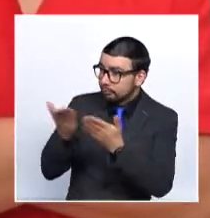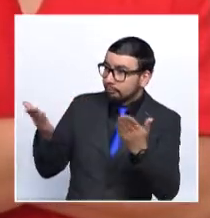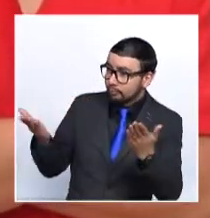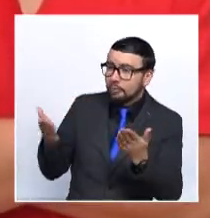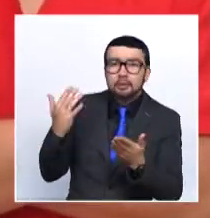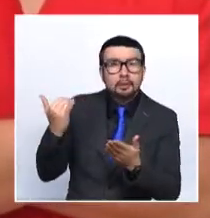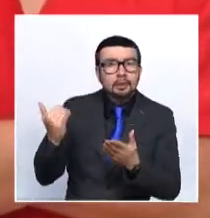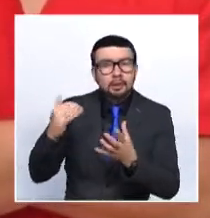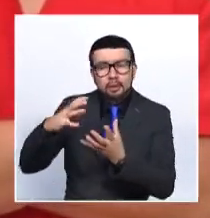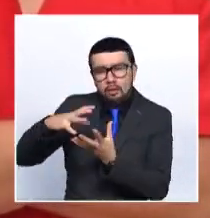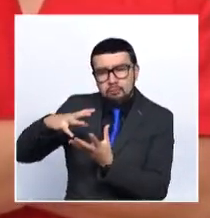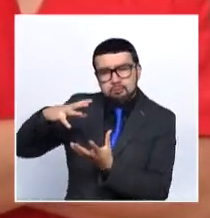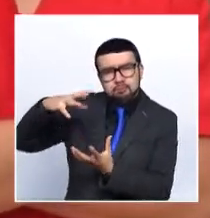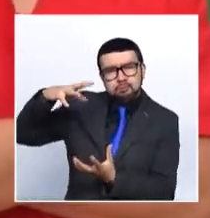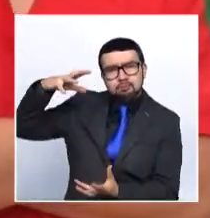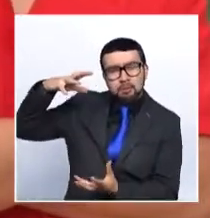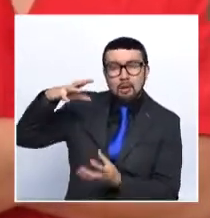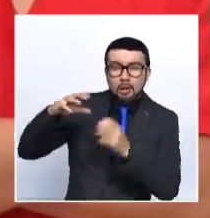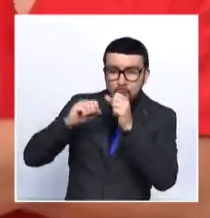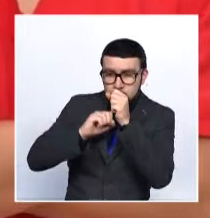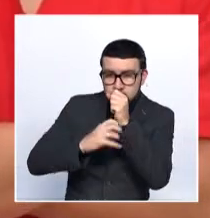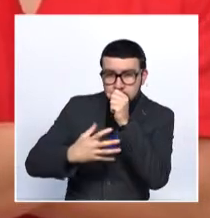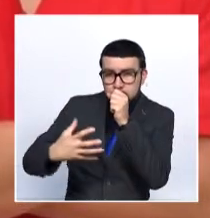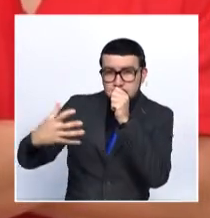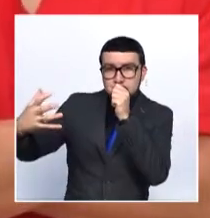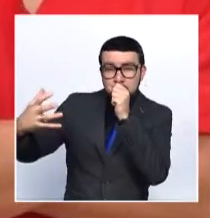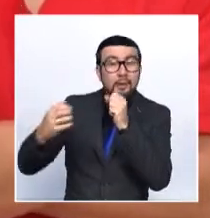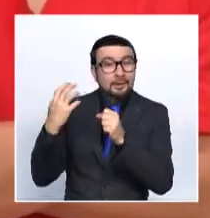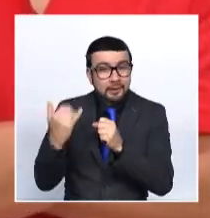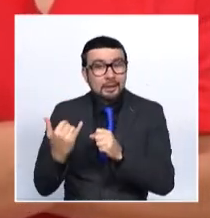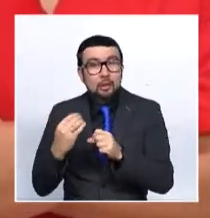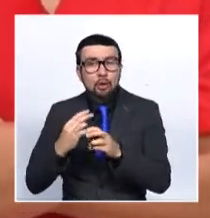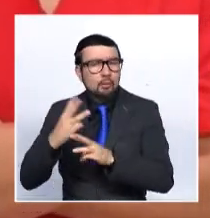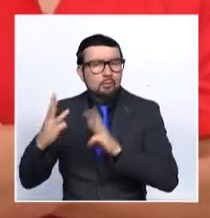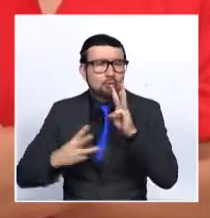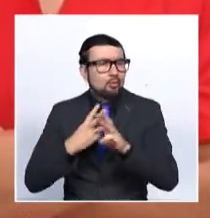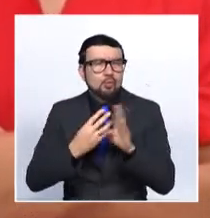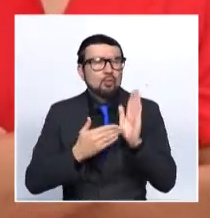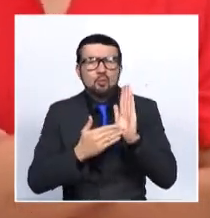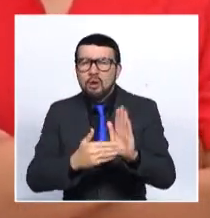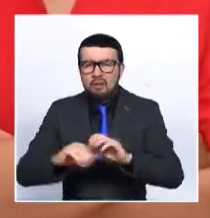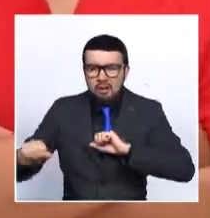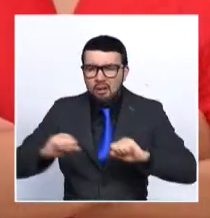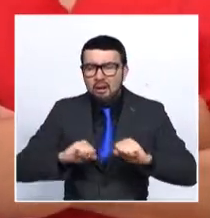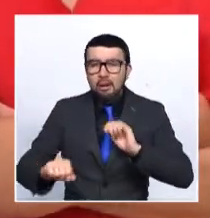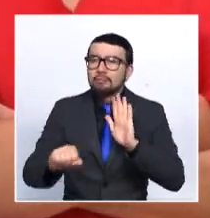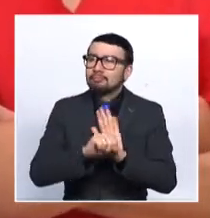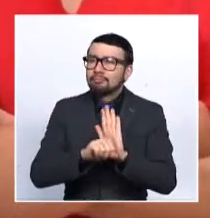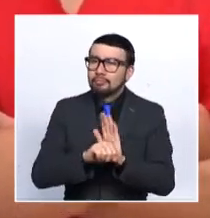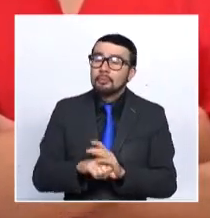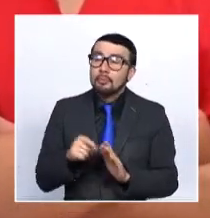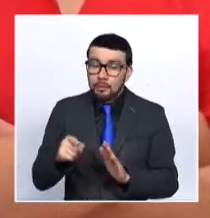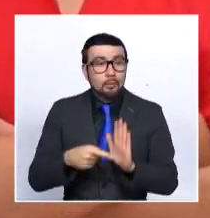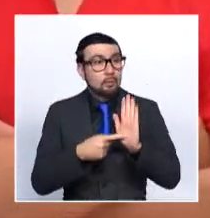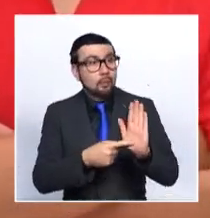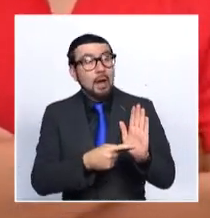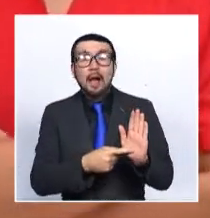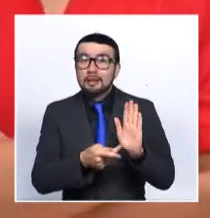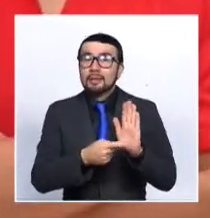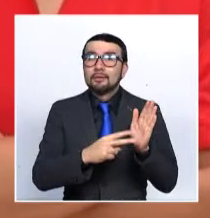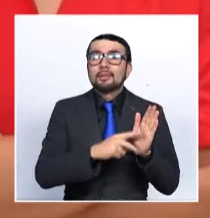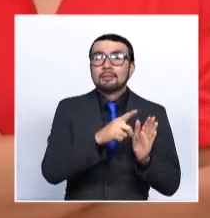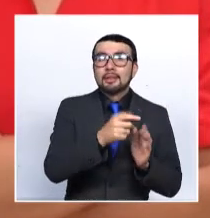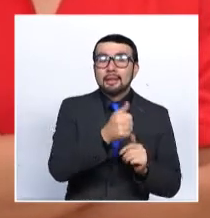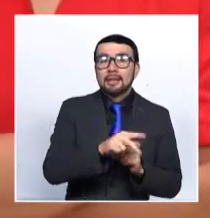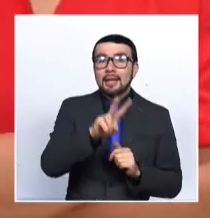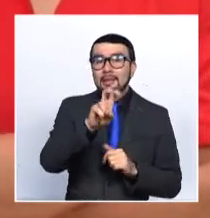bombitas que son un símbolo. El mundo se mueve a base de símbolos y que representan los 17 años que lleva el